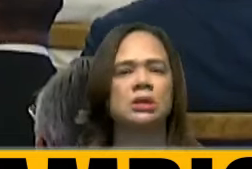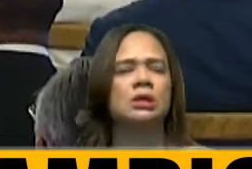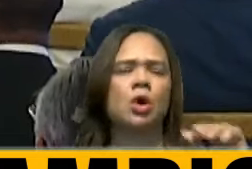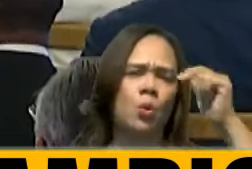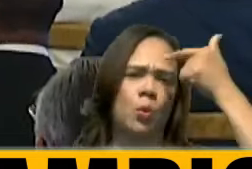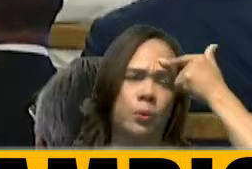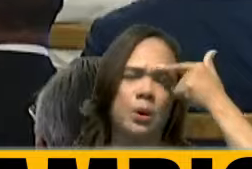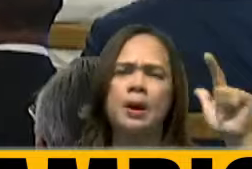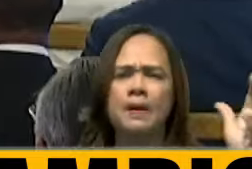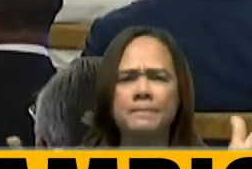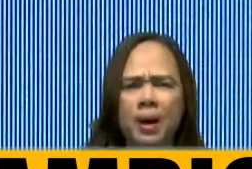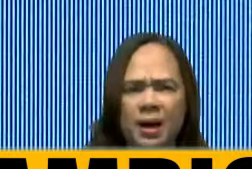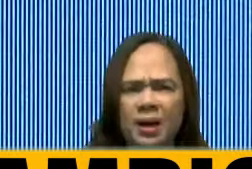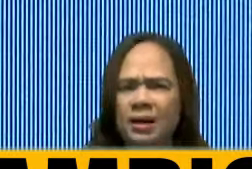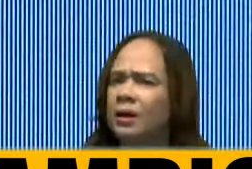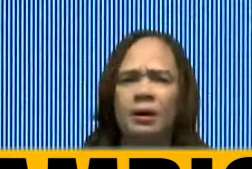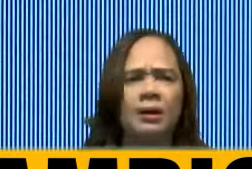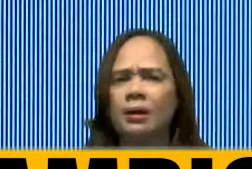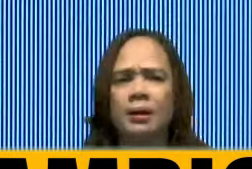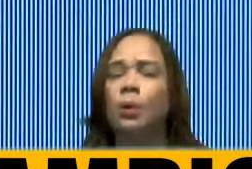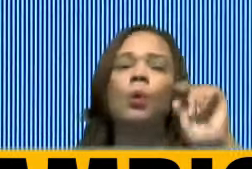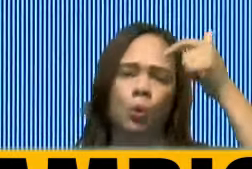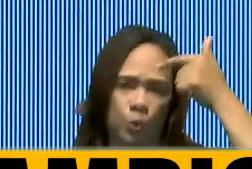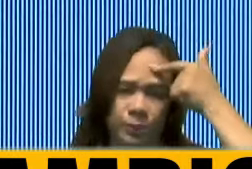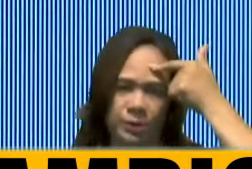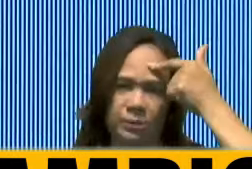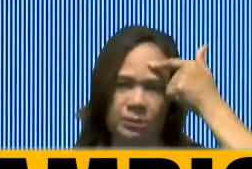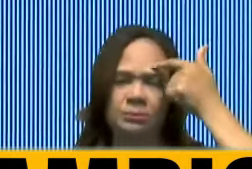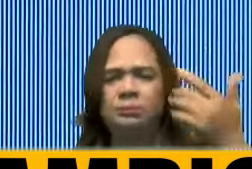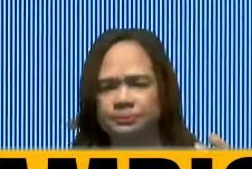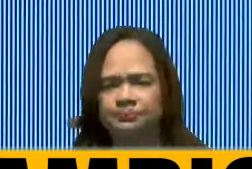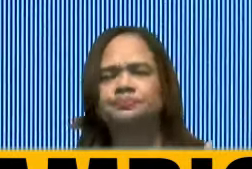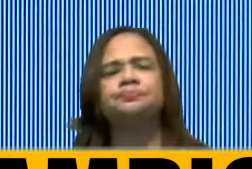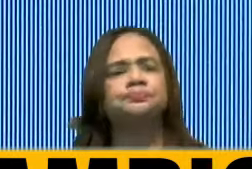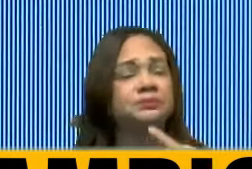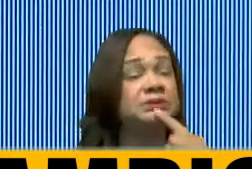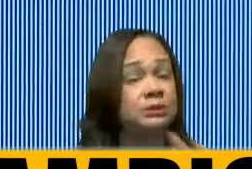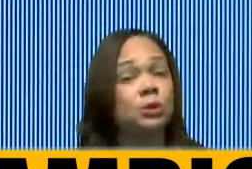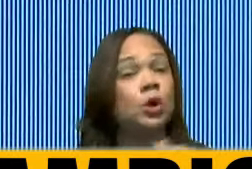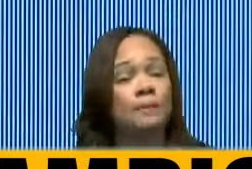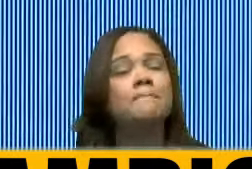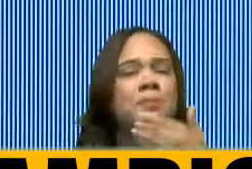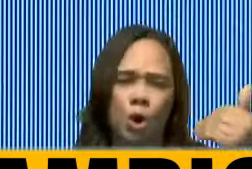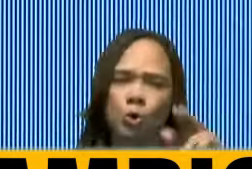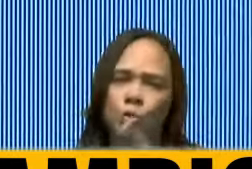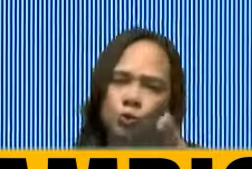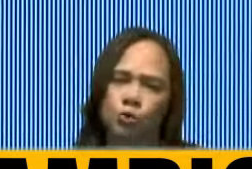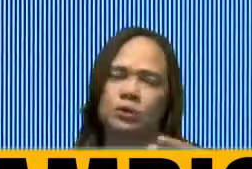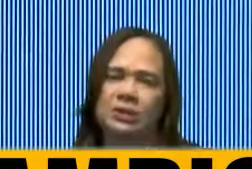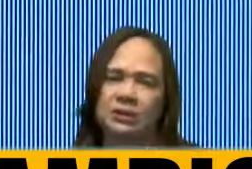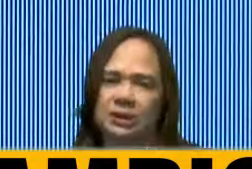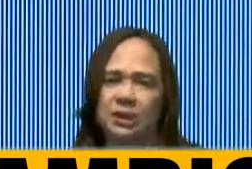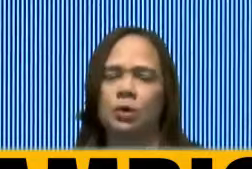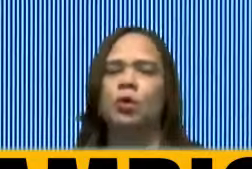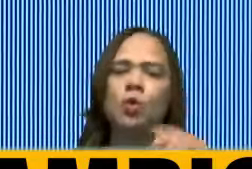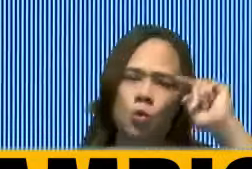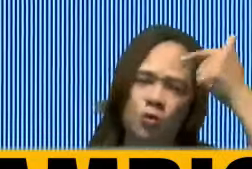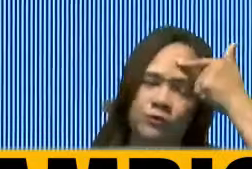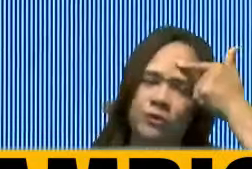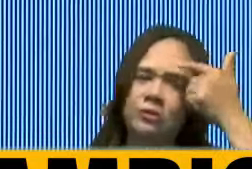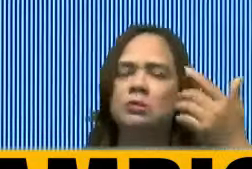gobierno más pequeño lo estamos haciendo un gobierno repito más eficiente y un gobierno